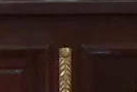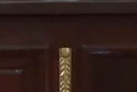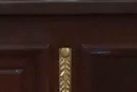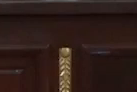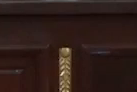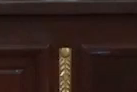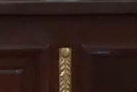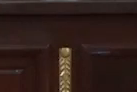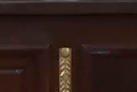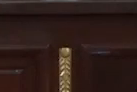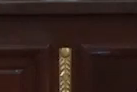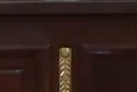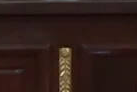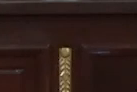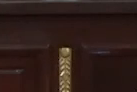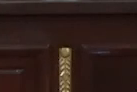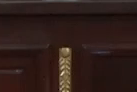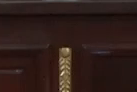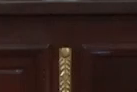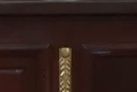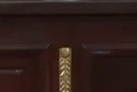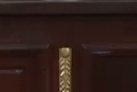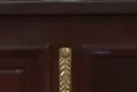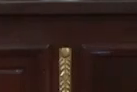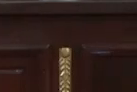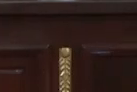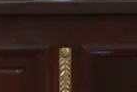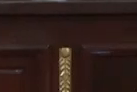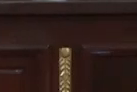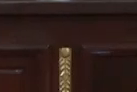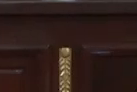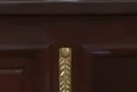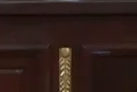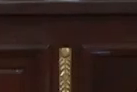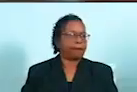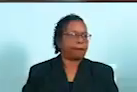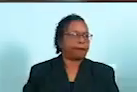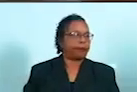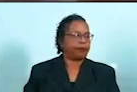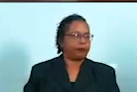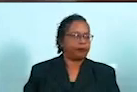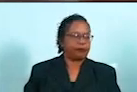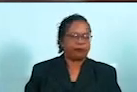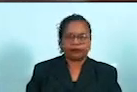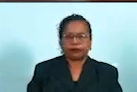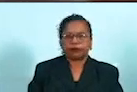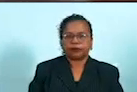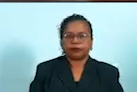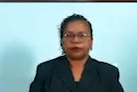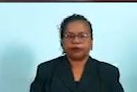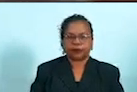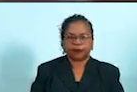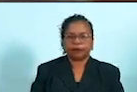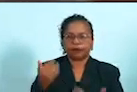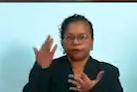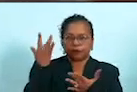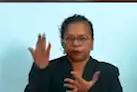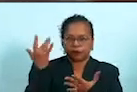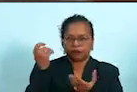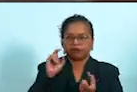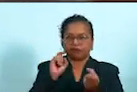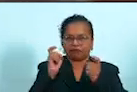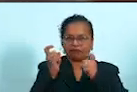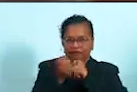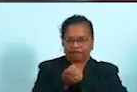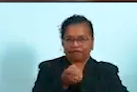the Dominican Republic, ladies el pueblo de la República Good Dominicana, afternoon. Damas y caballeros. Buenas